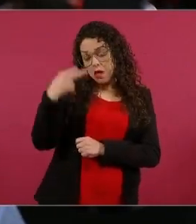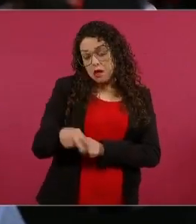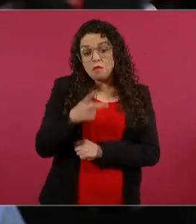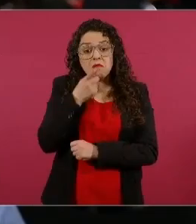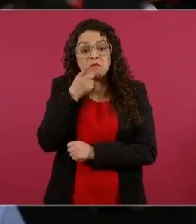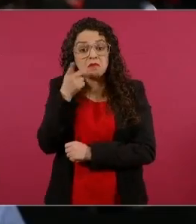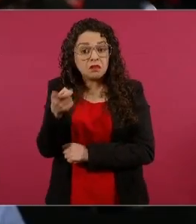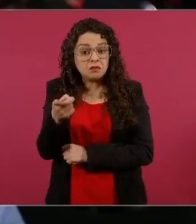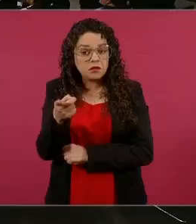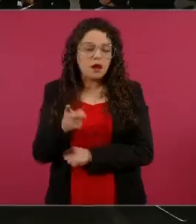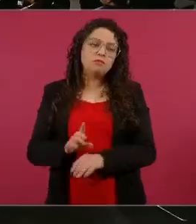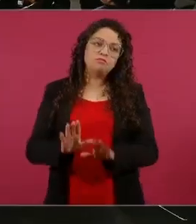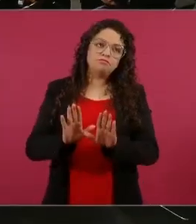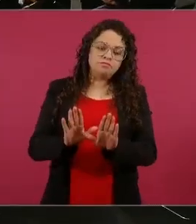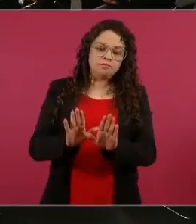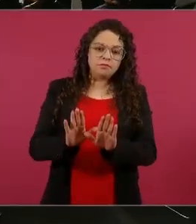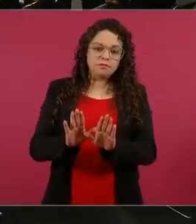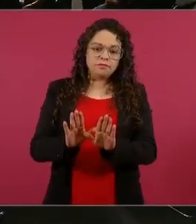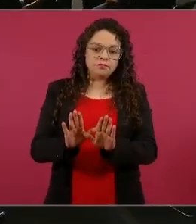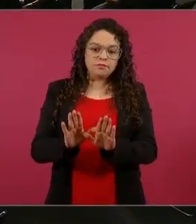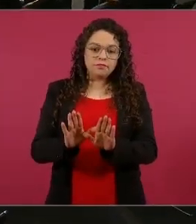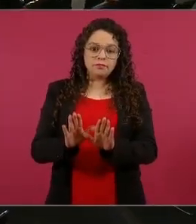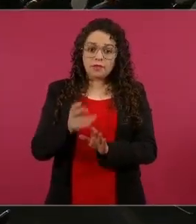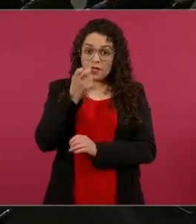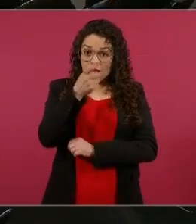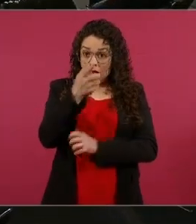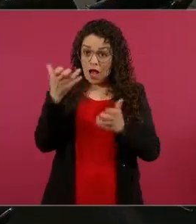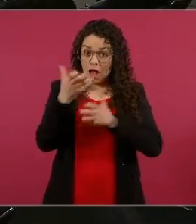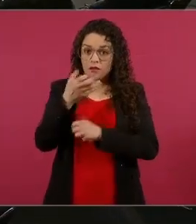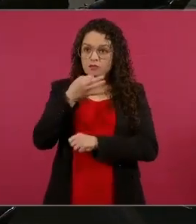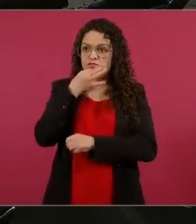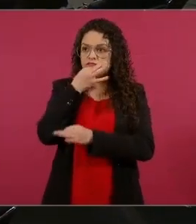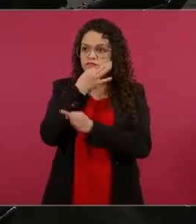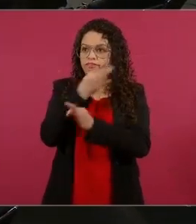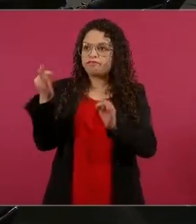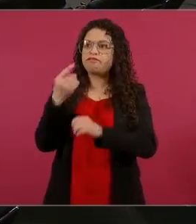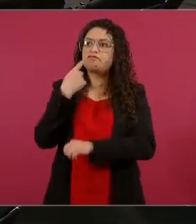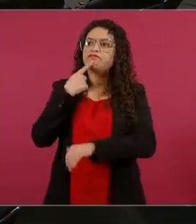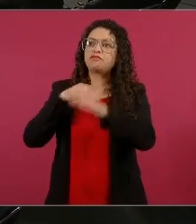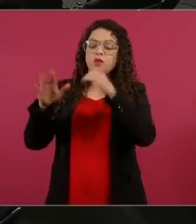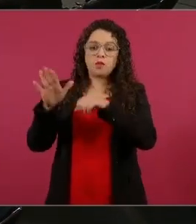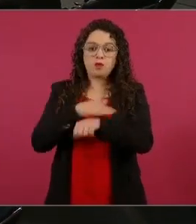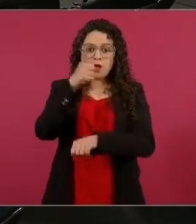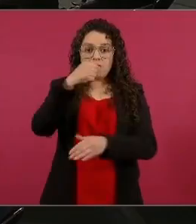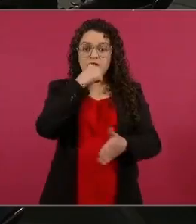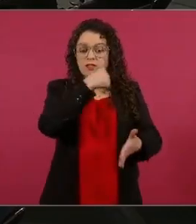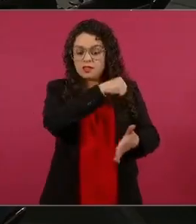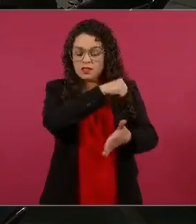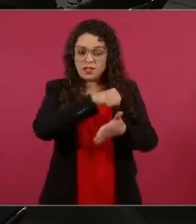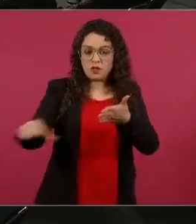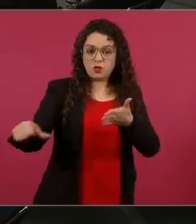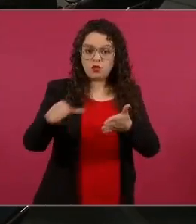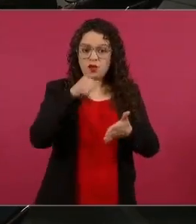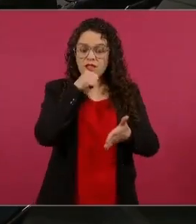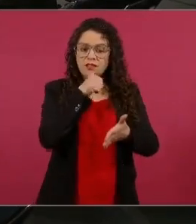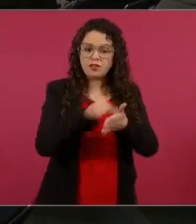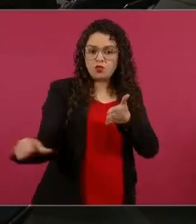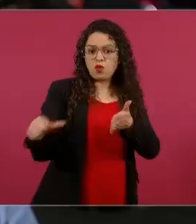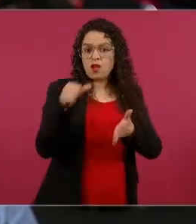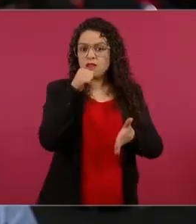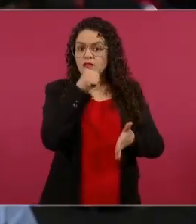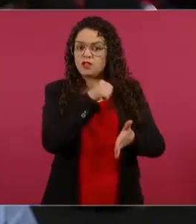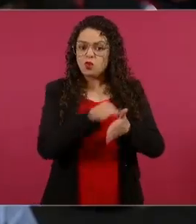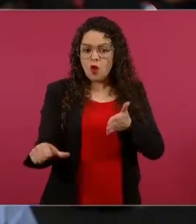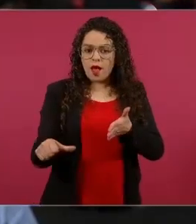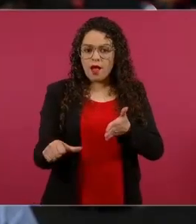se quiere entender que ante esta denuncia de la censura él dice así de los medios de comunicación pues quiere